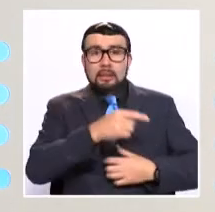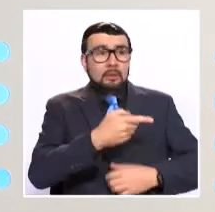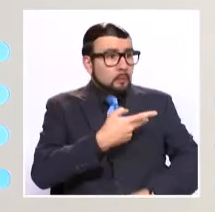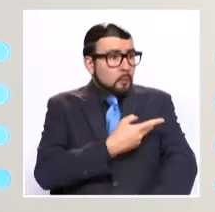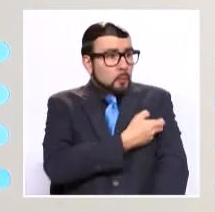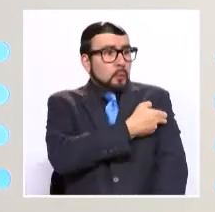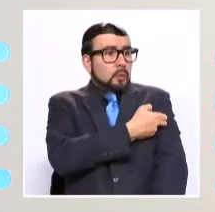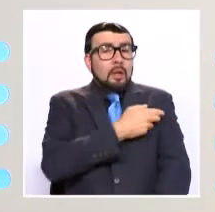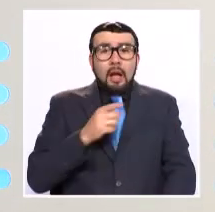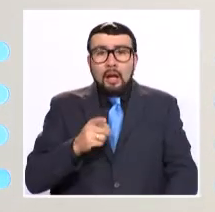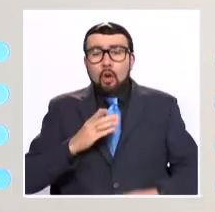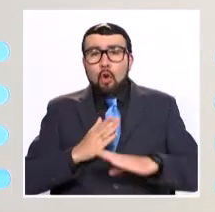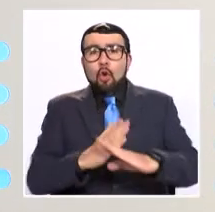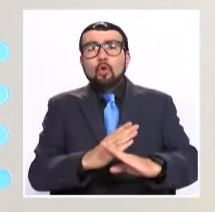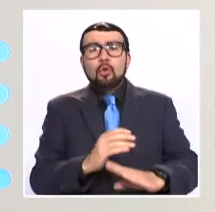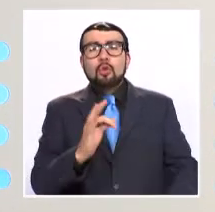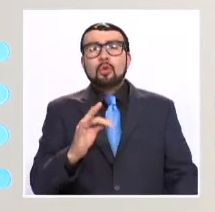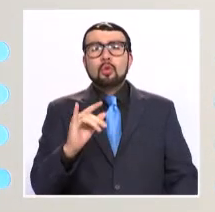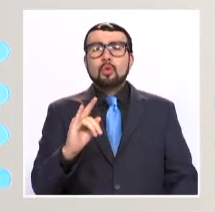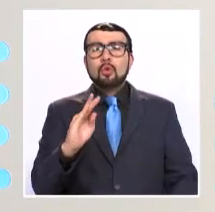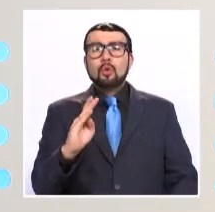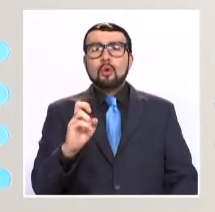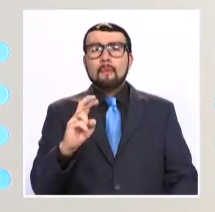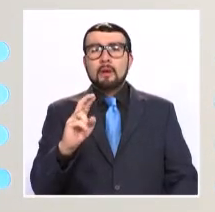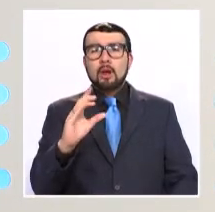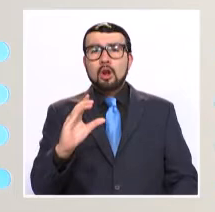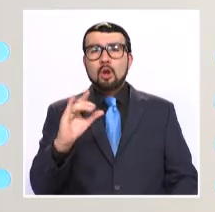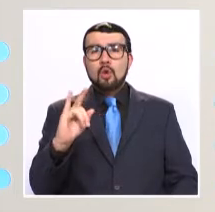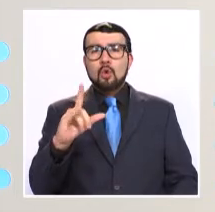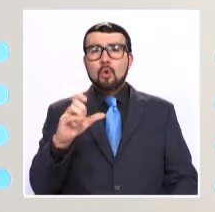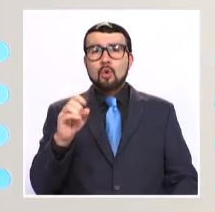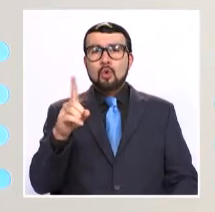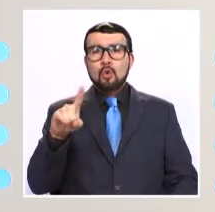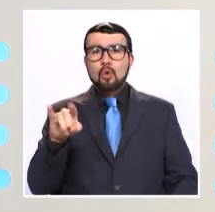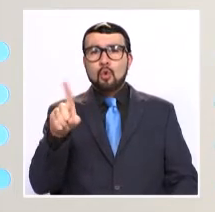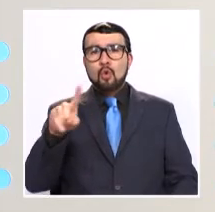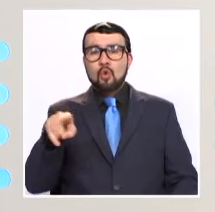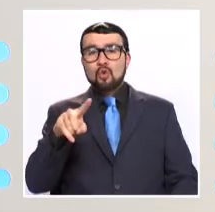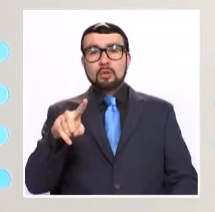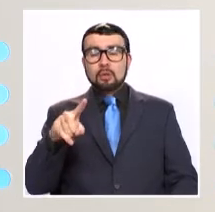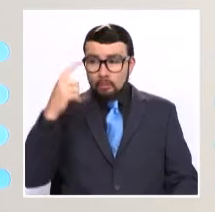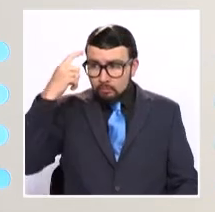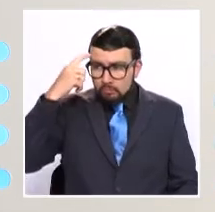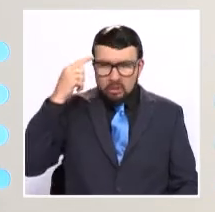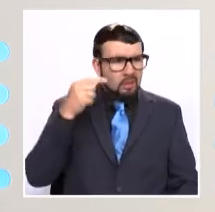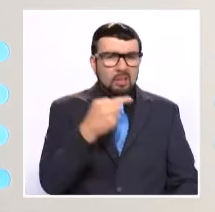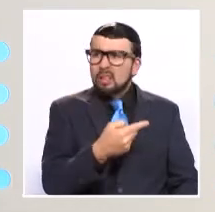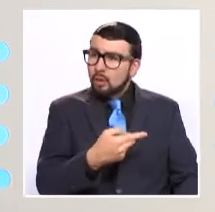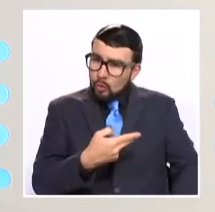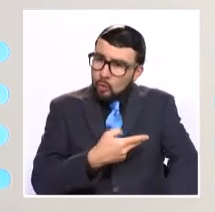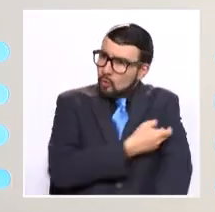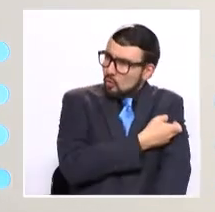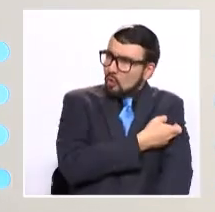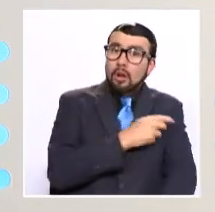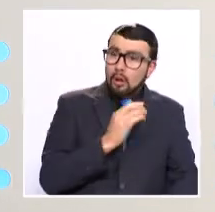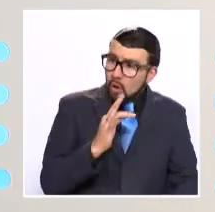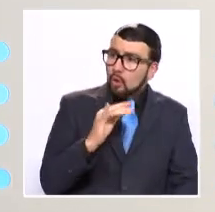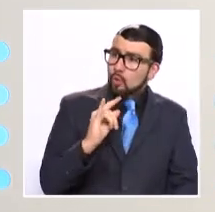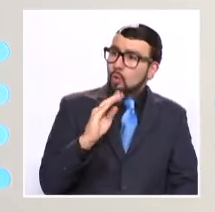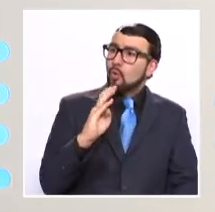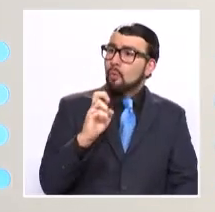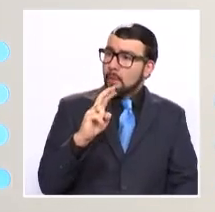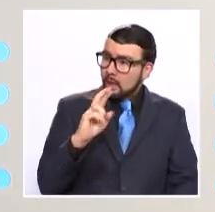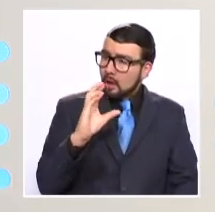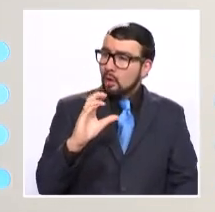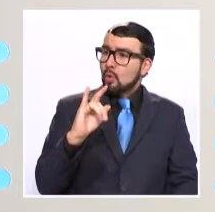contra tuberculosis. Y son preguntas que le hacen mucho los pacientes a uno y es, doctor, ¿y le pusieron tuberculosis? ¿Le aplicaron a